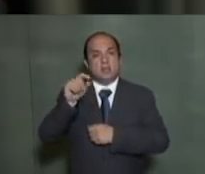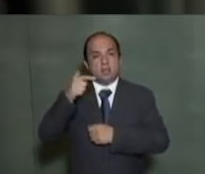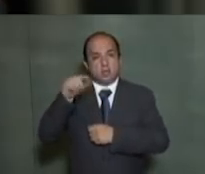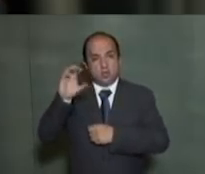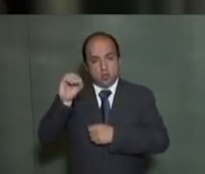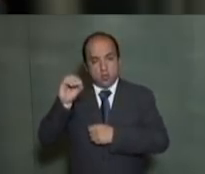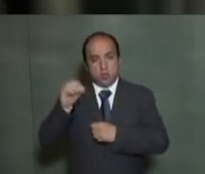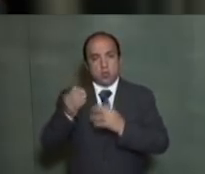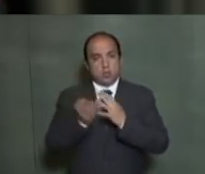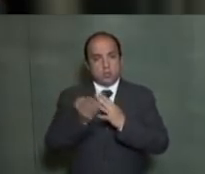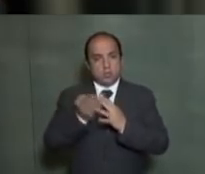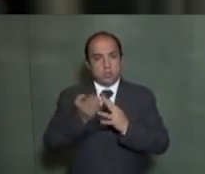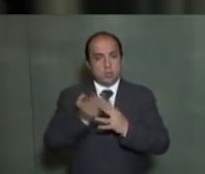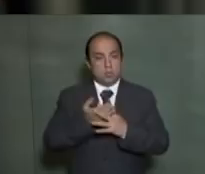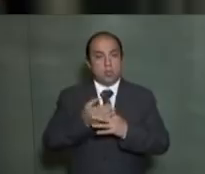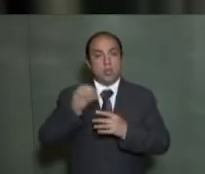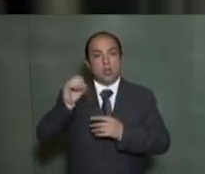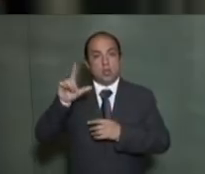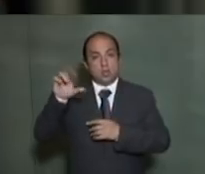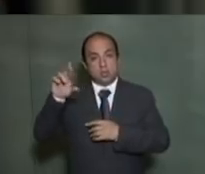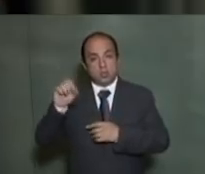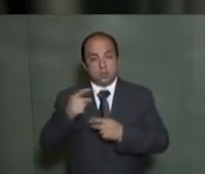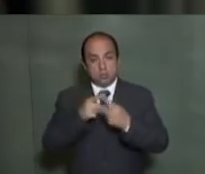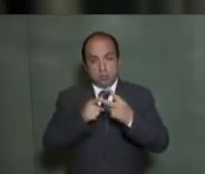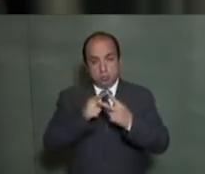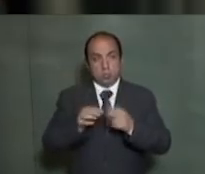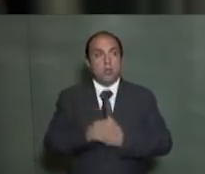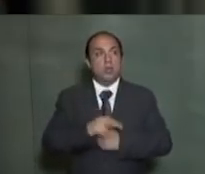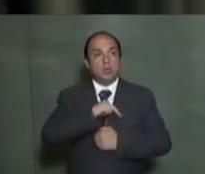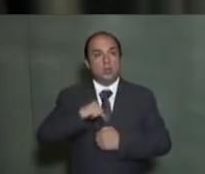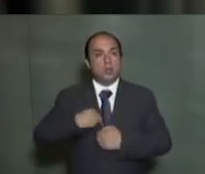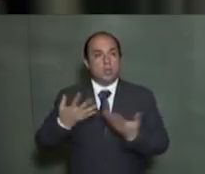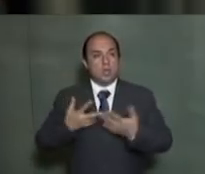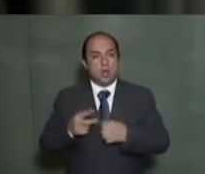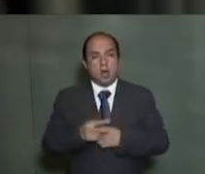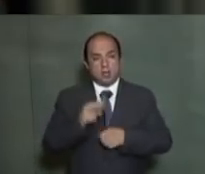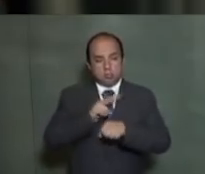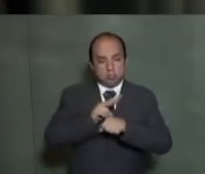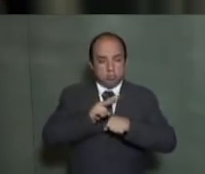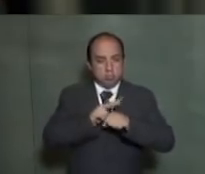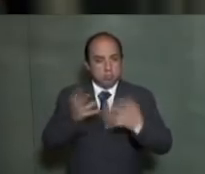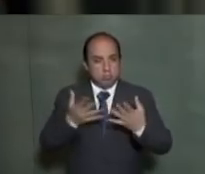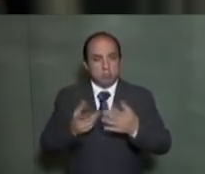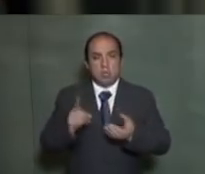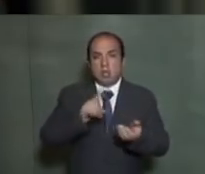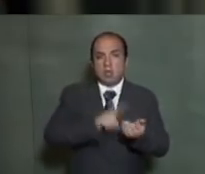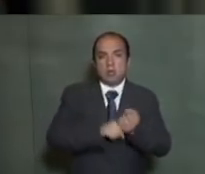esta zonificación que hicimos al interior del comité,